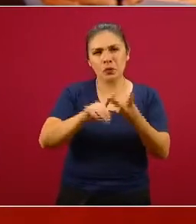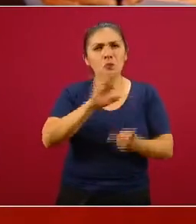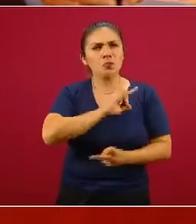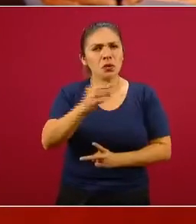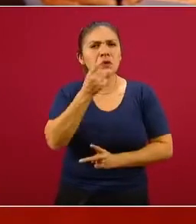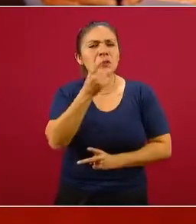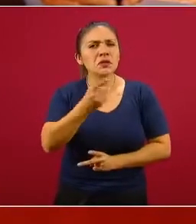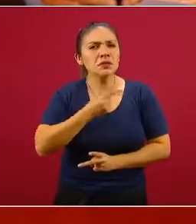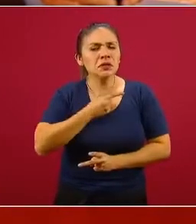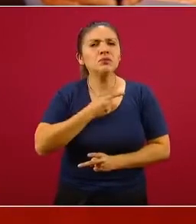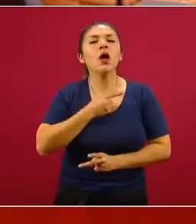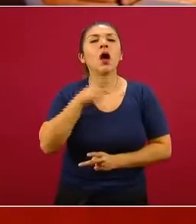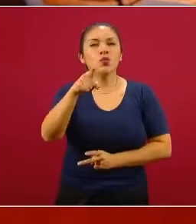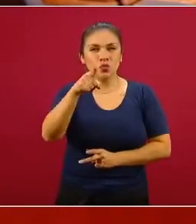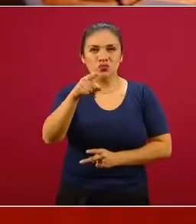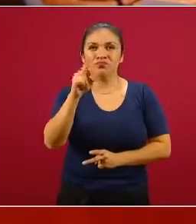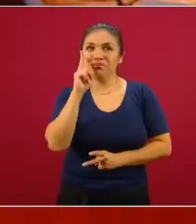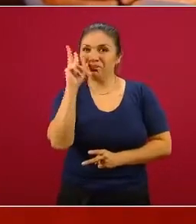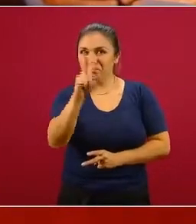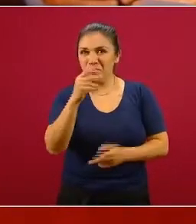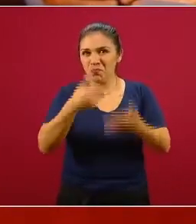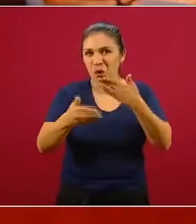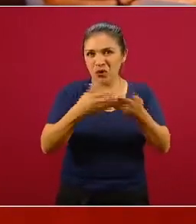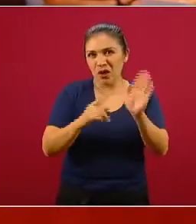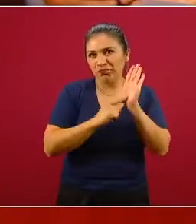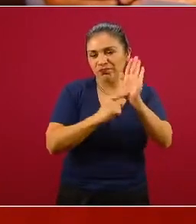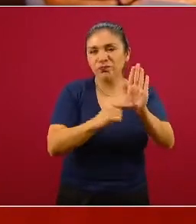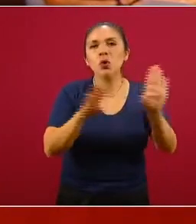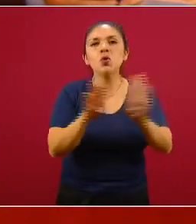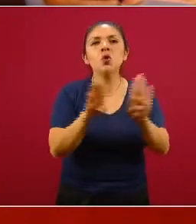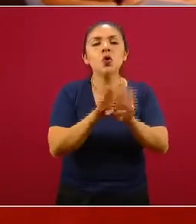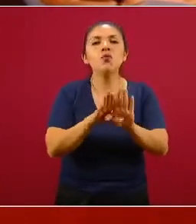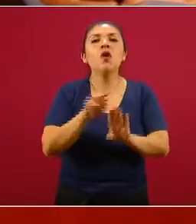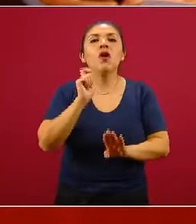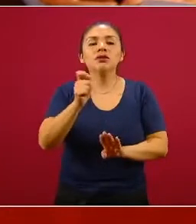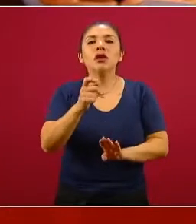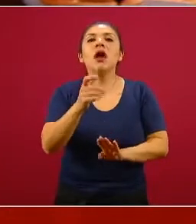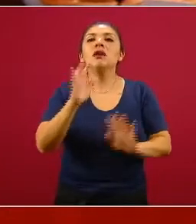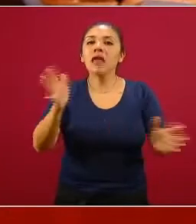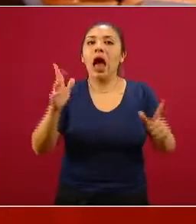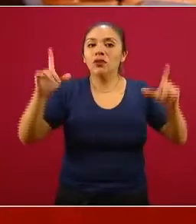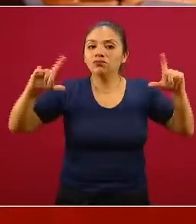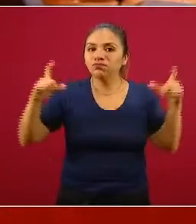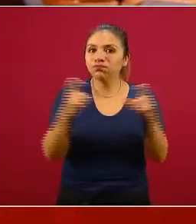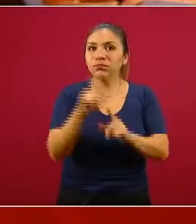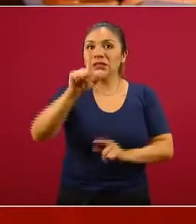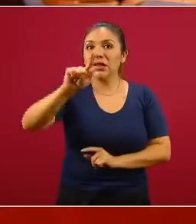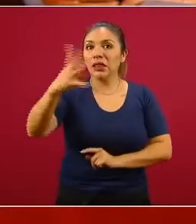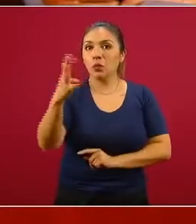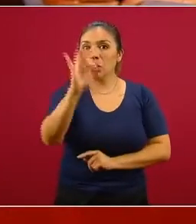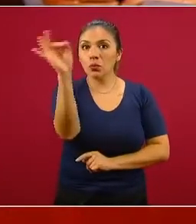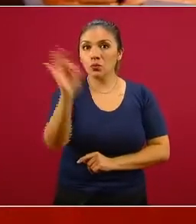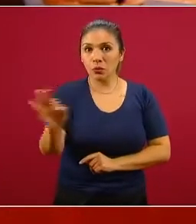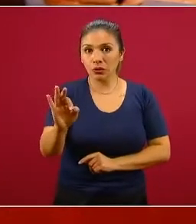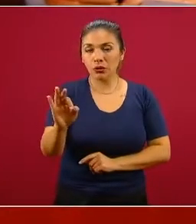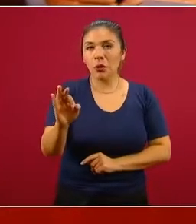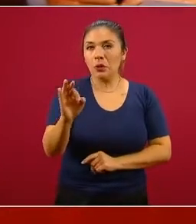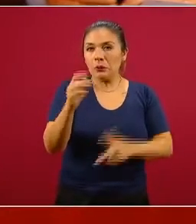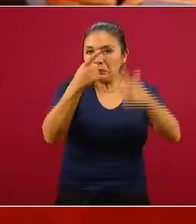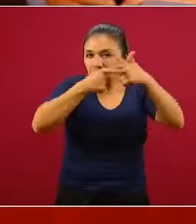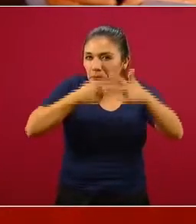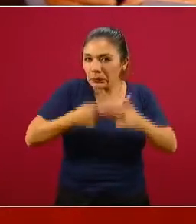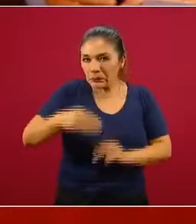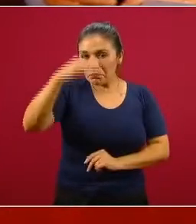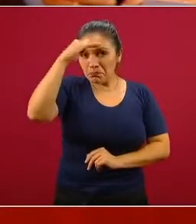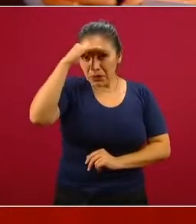mencionar, en base al modelo que presentó hace unos instantes en cuanto a que se ha reducido 74% el estimado que se tenía,